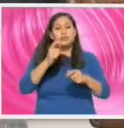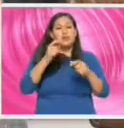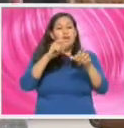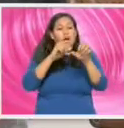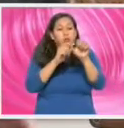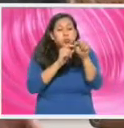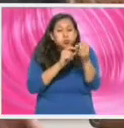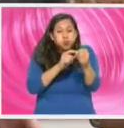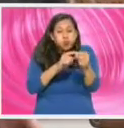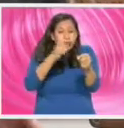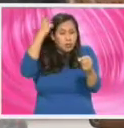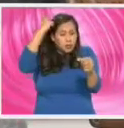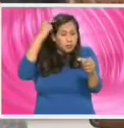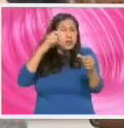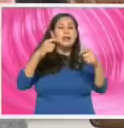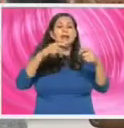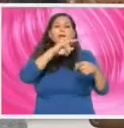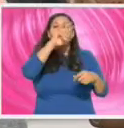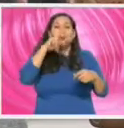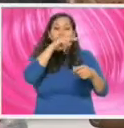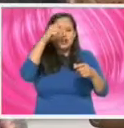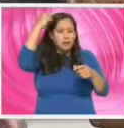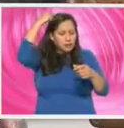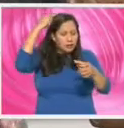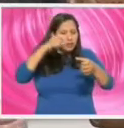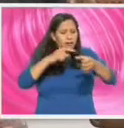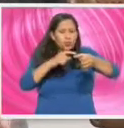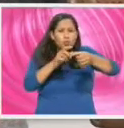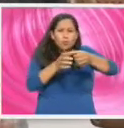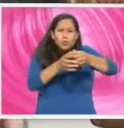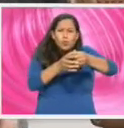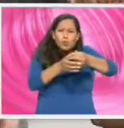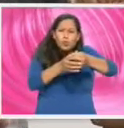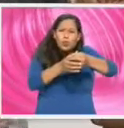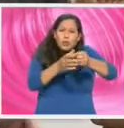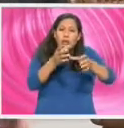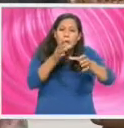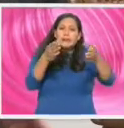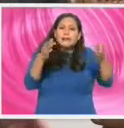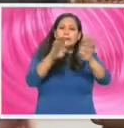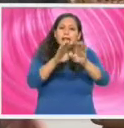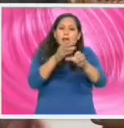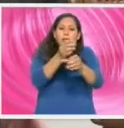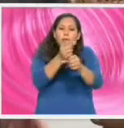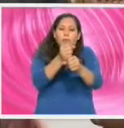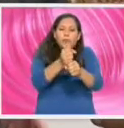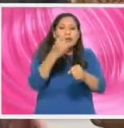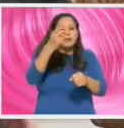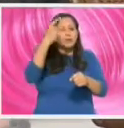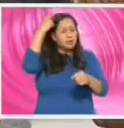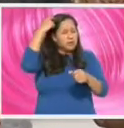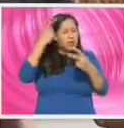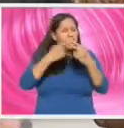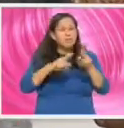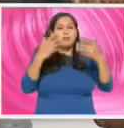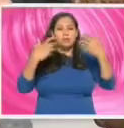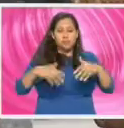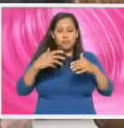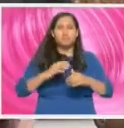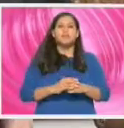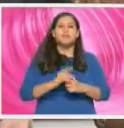vasos sanguíneos, hay una irritación de los nervios, lo que los ocasiona dolor. Esto tiene componentes genéticos muy fuertes. Si nosotros,